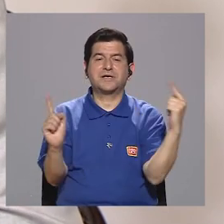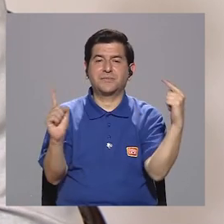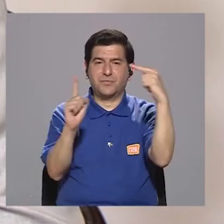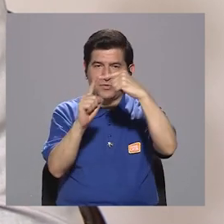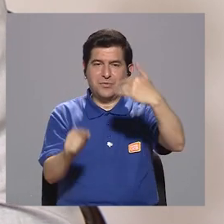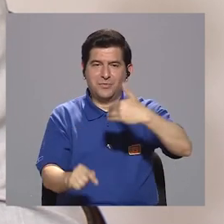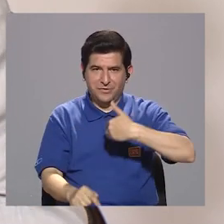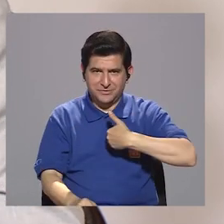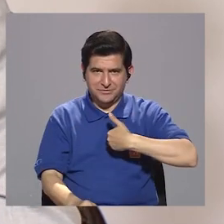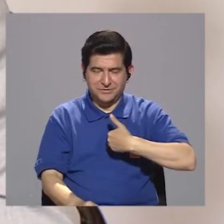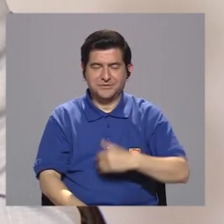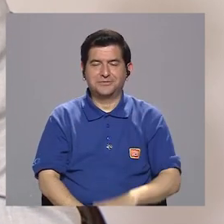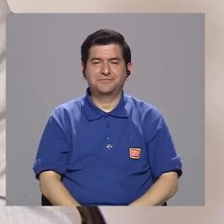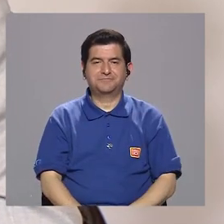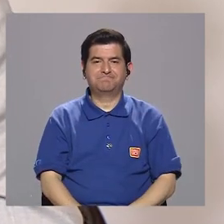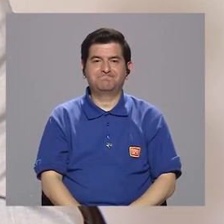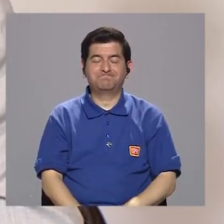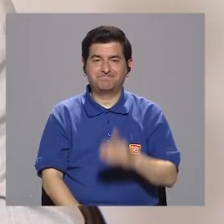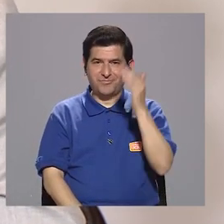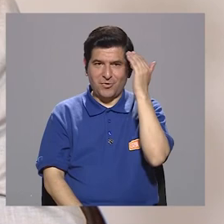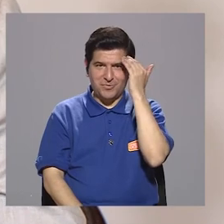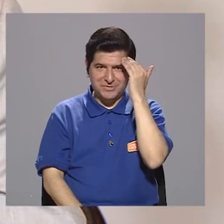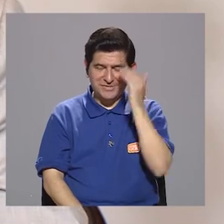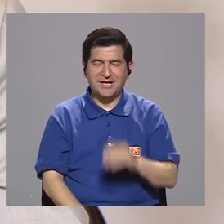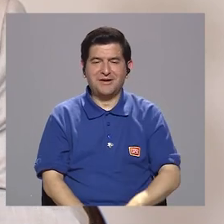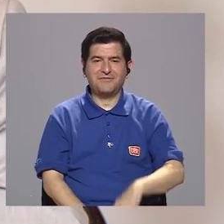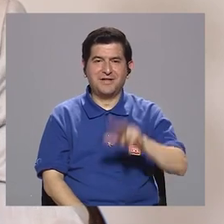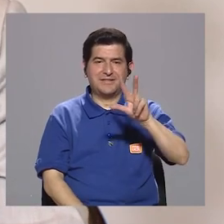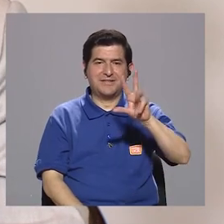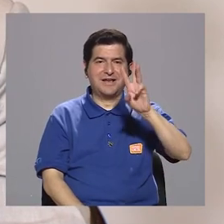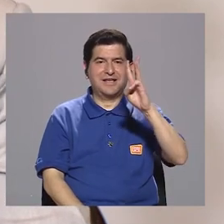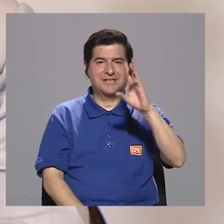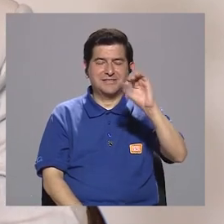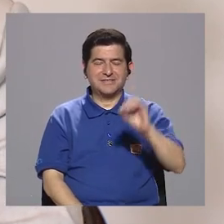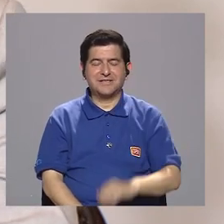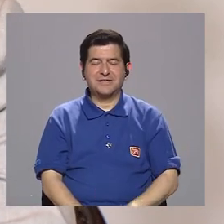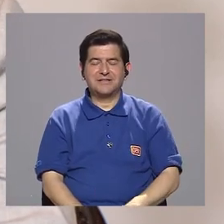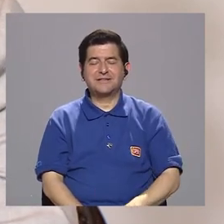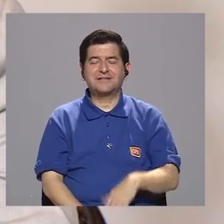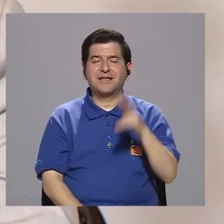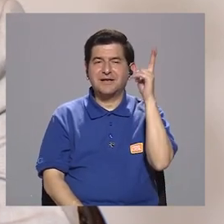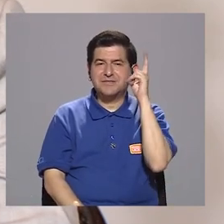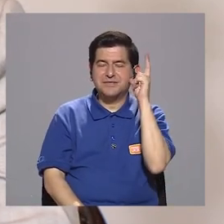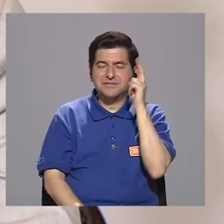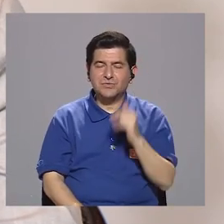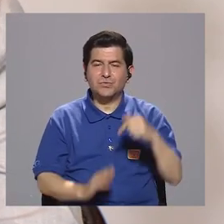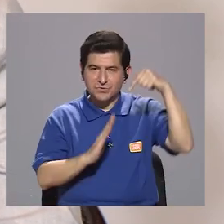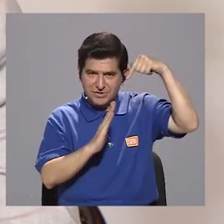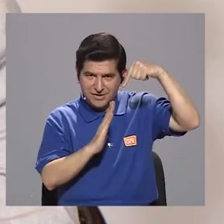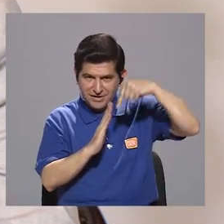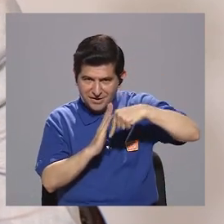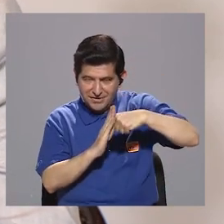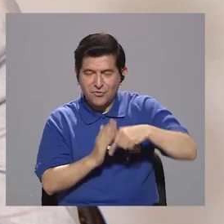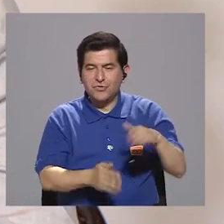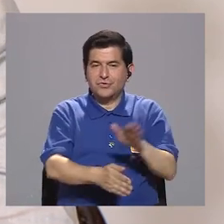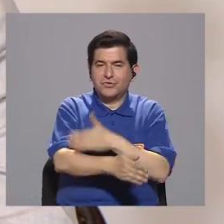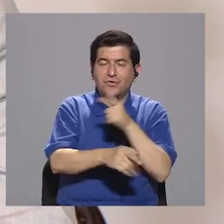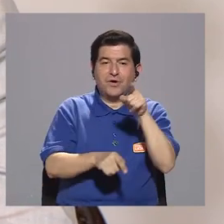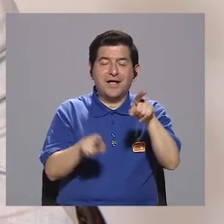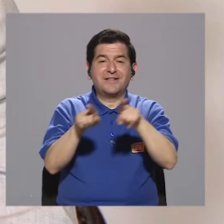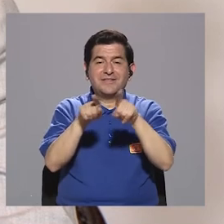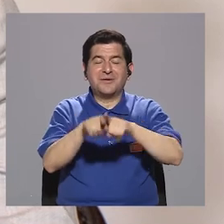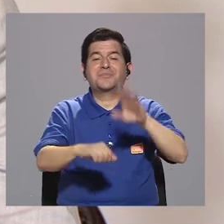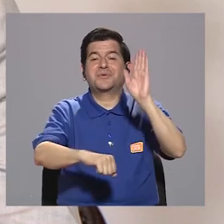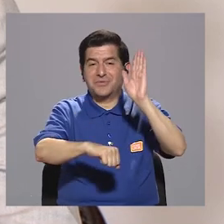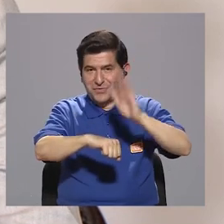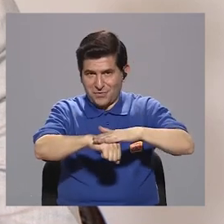sentido. Como ustedes saben, 360 cierra con un sonidito de canción de fondo. Pues él también es culpable